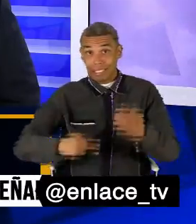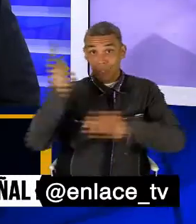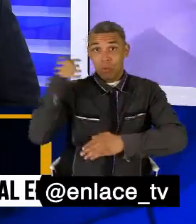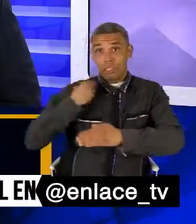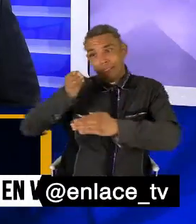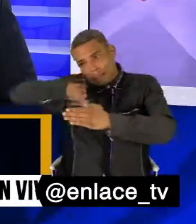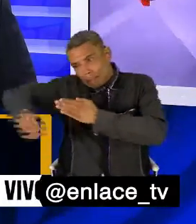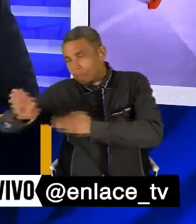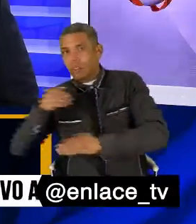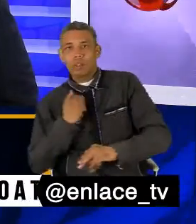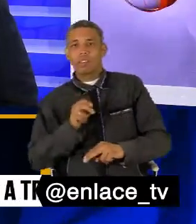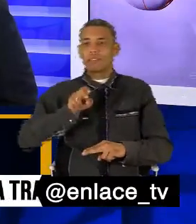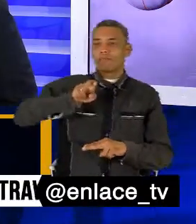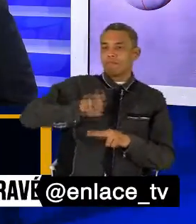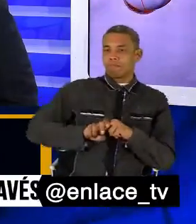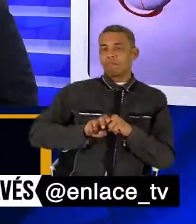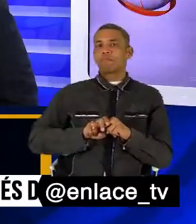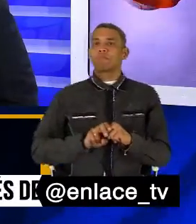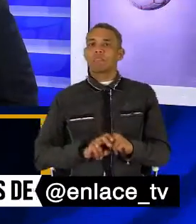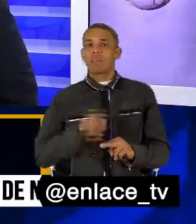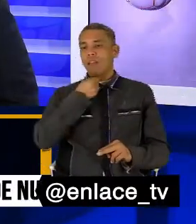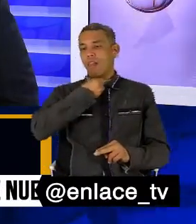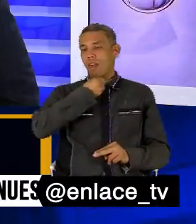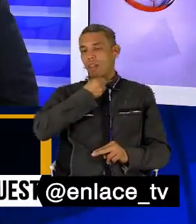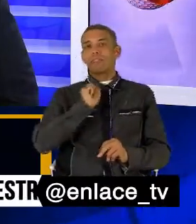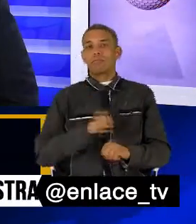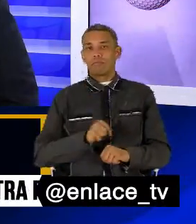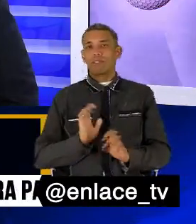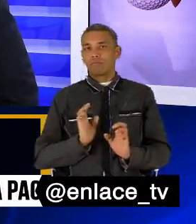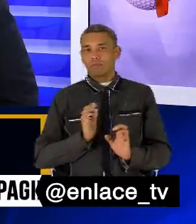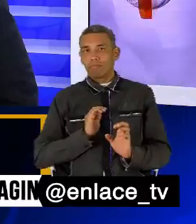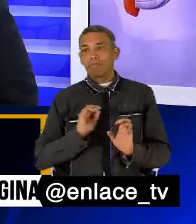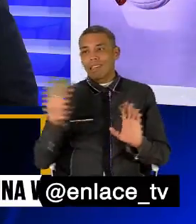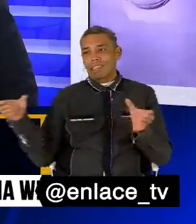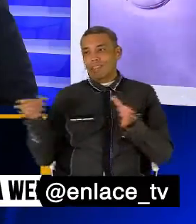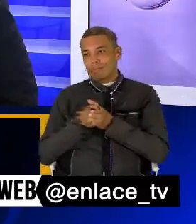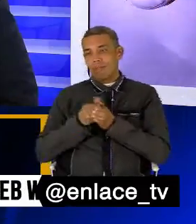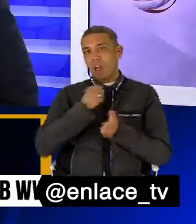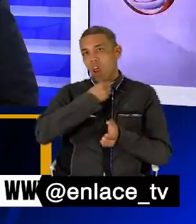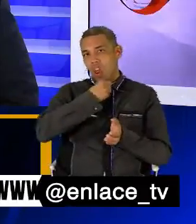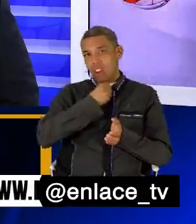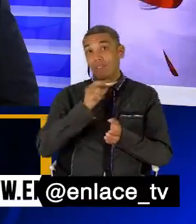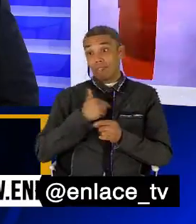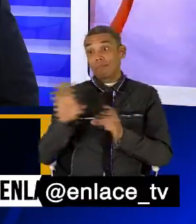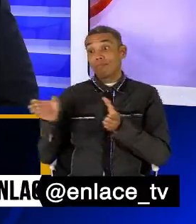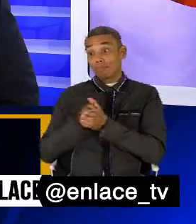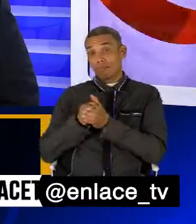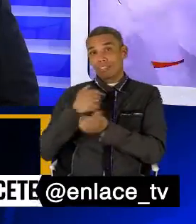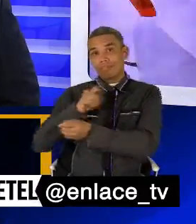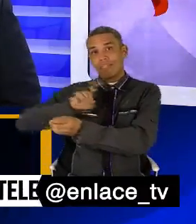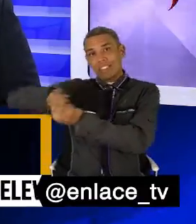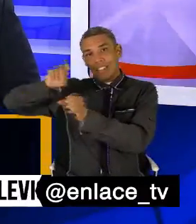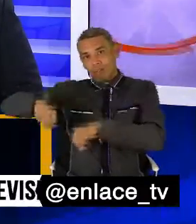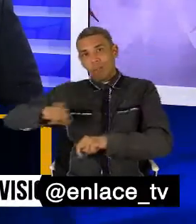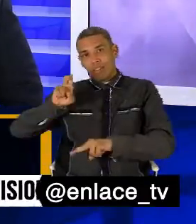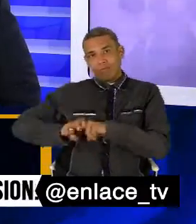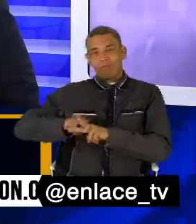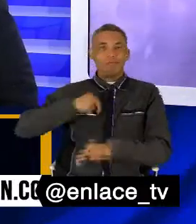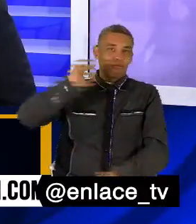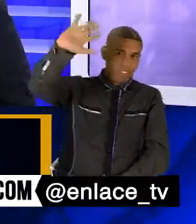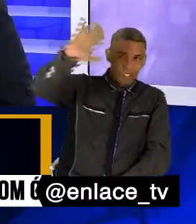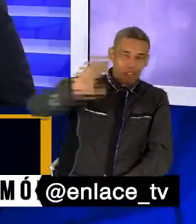silla, mi puesto en palco de prensa, porque Pasión por el Deporte en la Televisión está acreditado, oficialmente acreditado por la organización. ¡Chao! Un